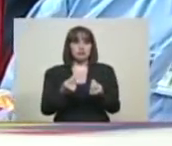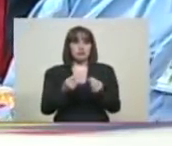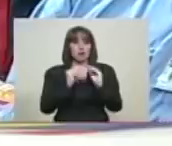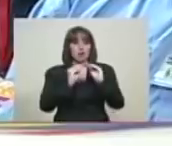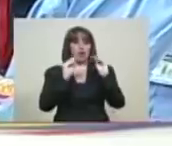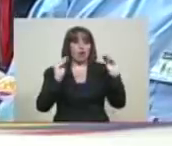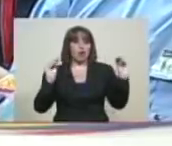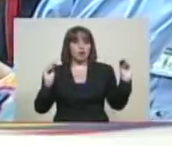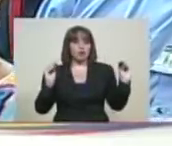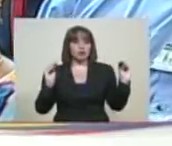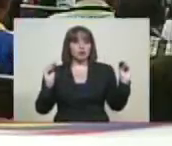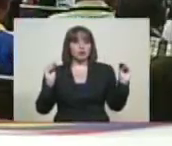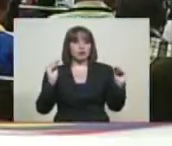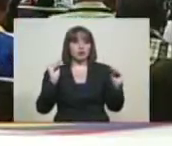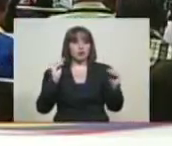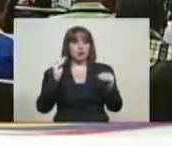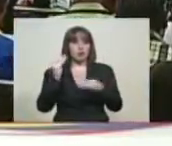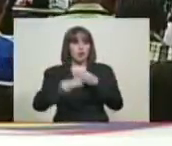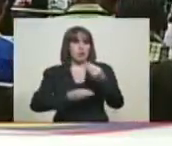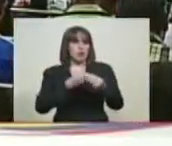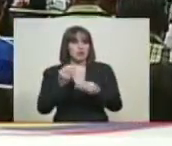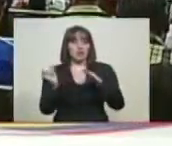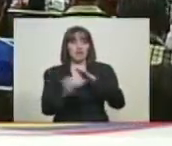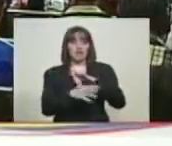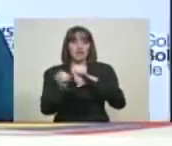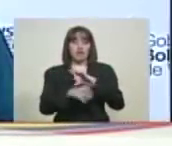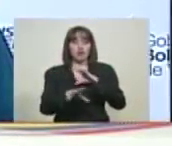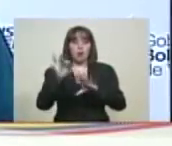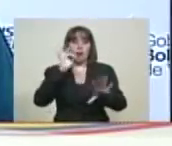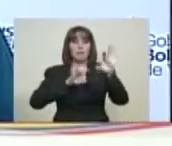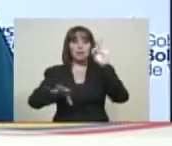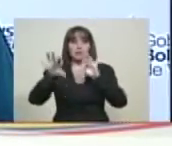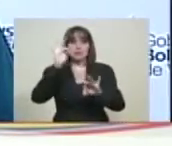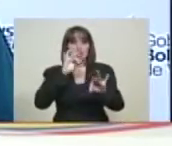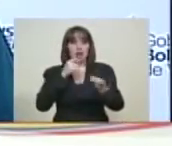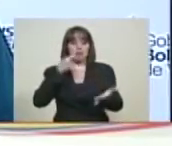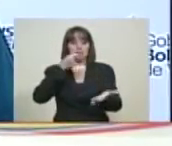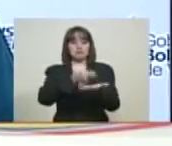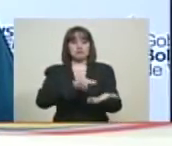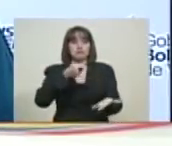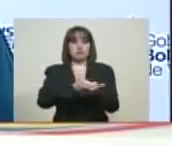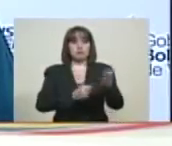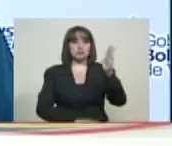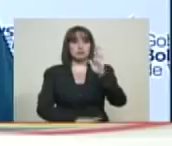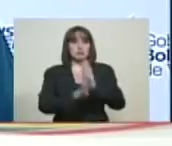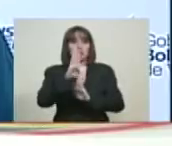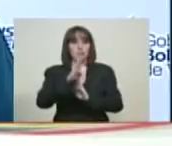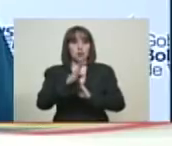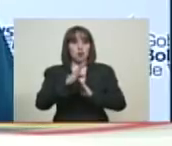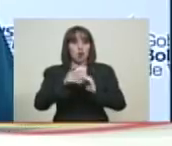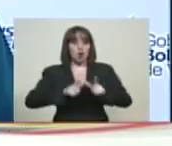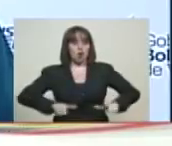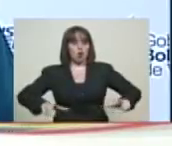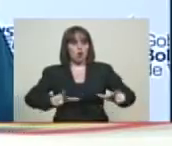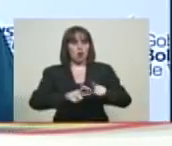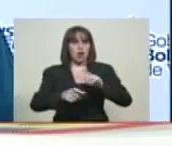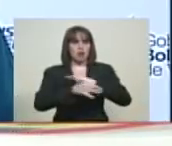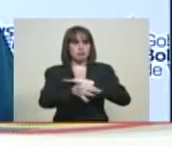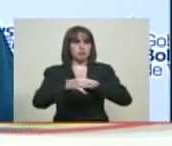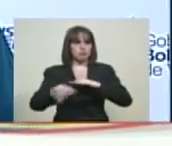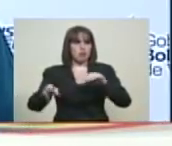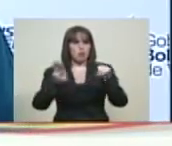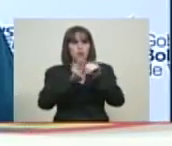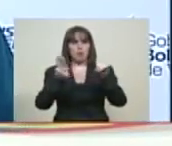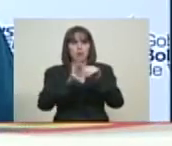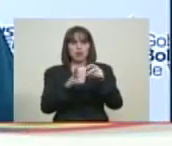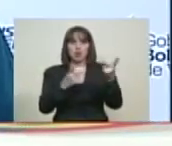la creación de un fondo especial de inversiones para el desarrollo local y regional en bolívares y